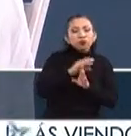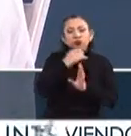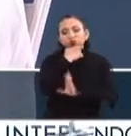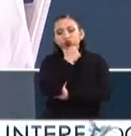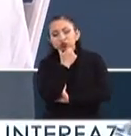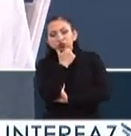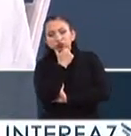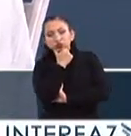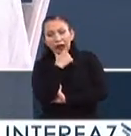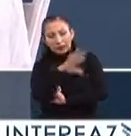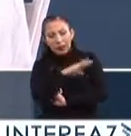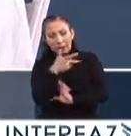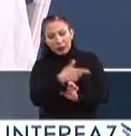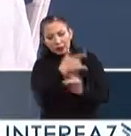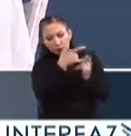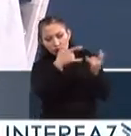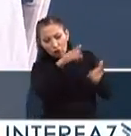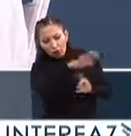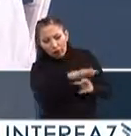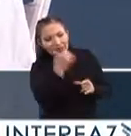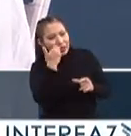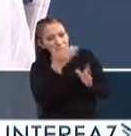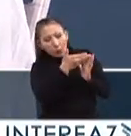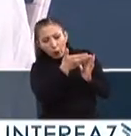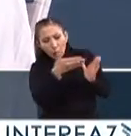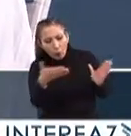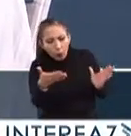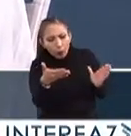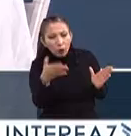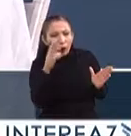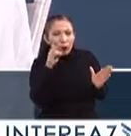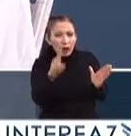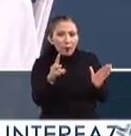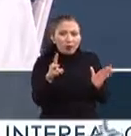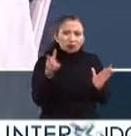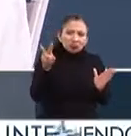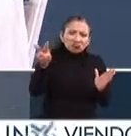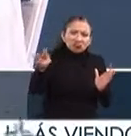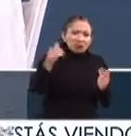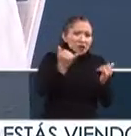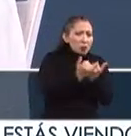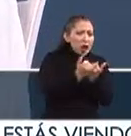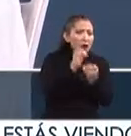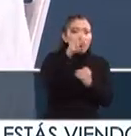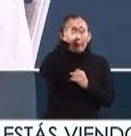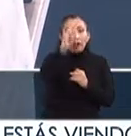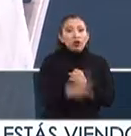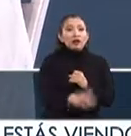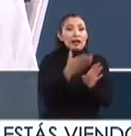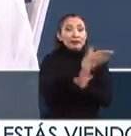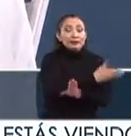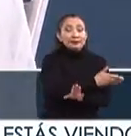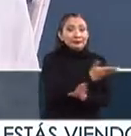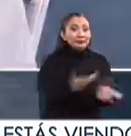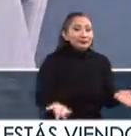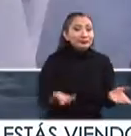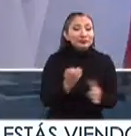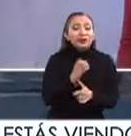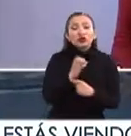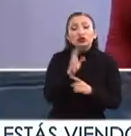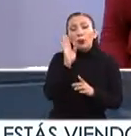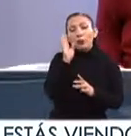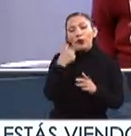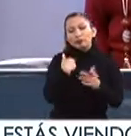bueno, ha pasado históricamente un periodo de tiempo y vemos que las cosas o están igual o están peor, ¿no? Y es un poco llevar